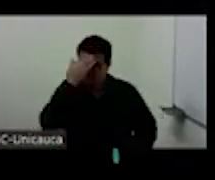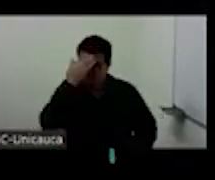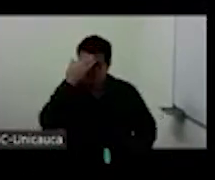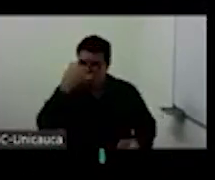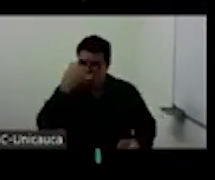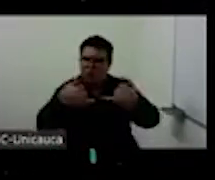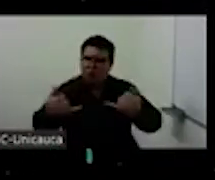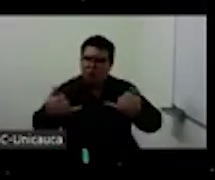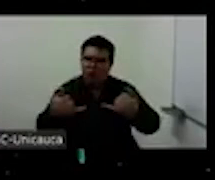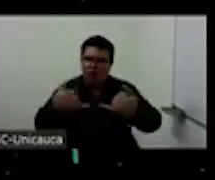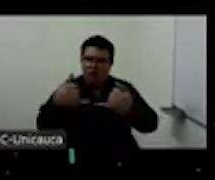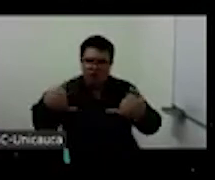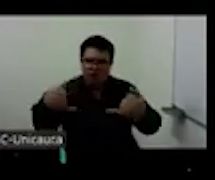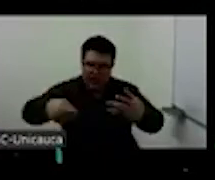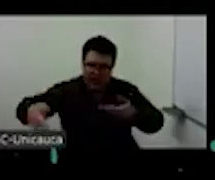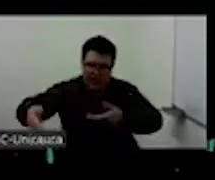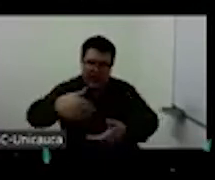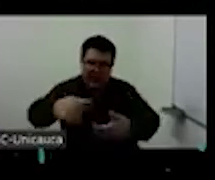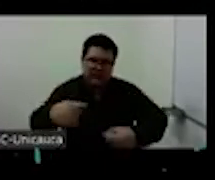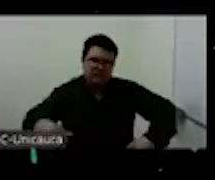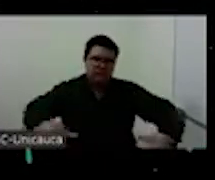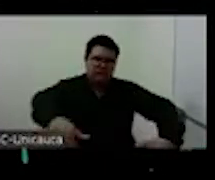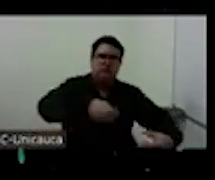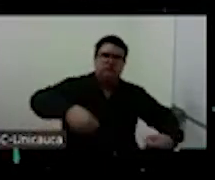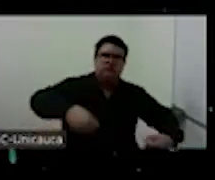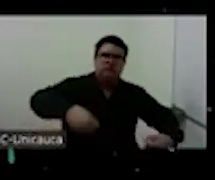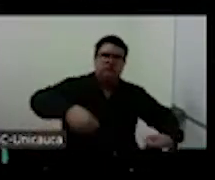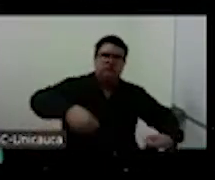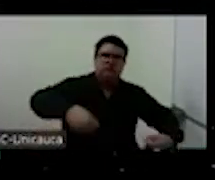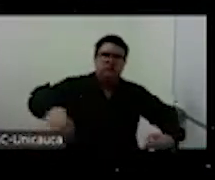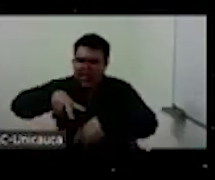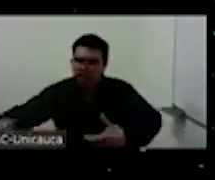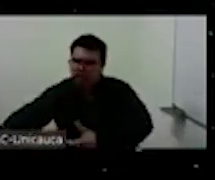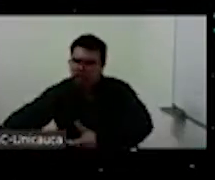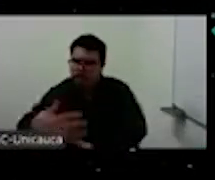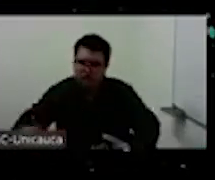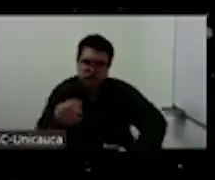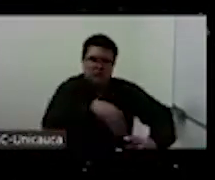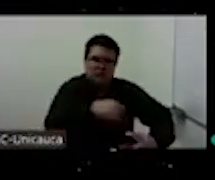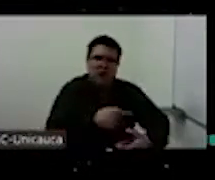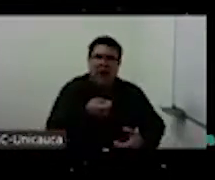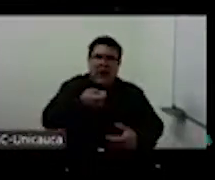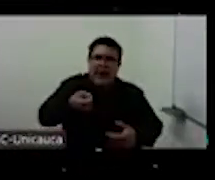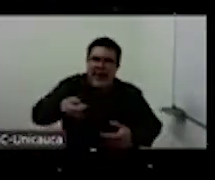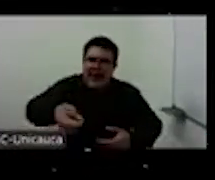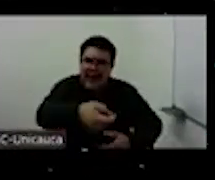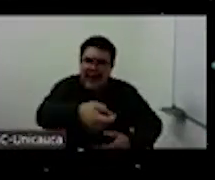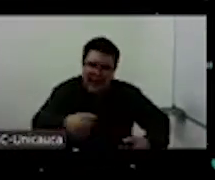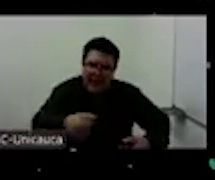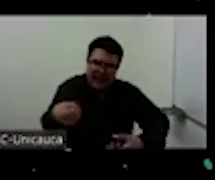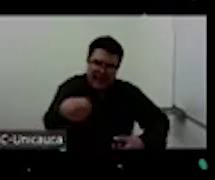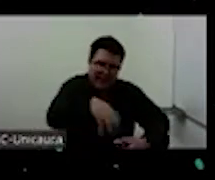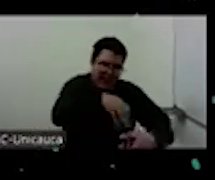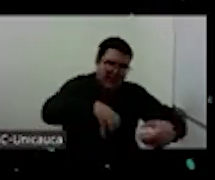utilizan para recolectar productos de la huerta, guardar semillas y demás.